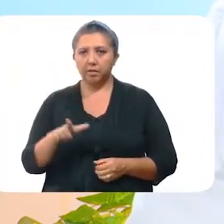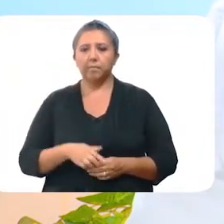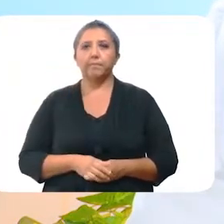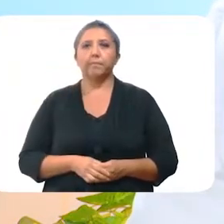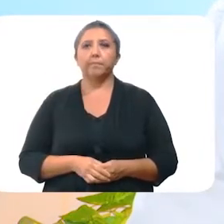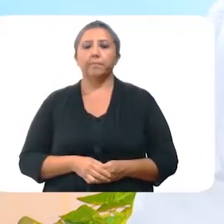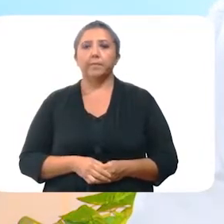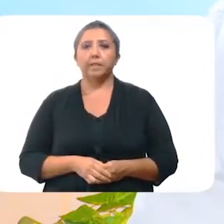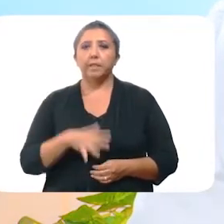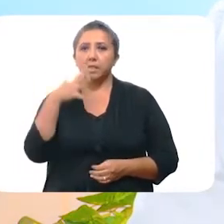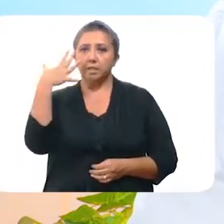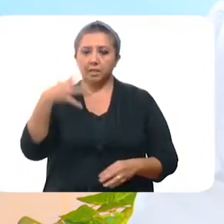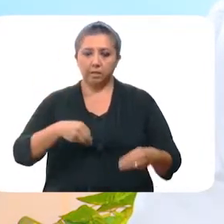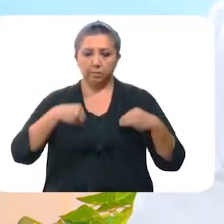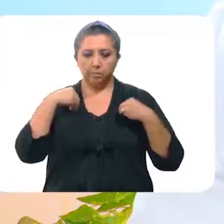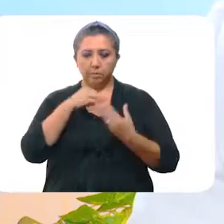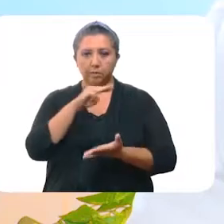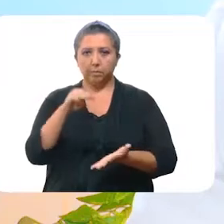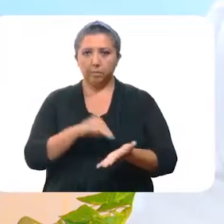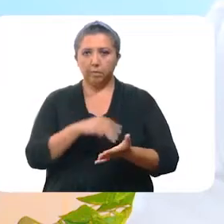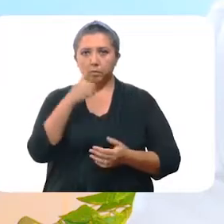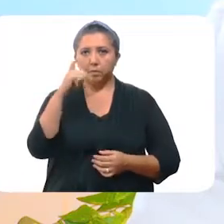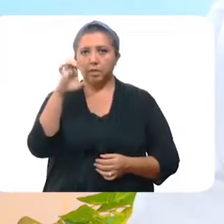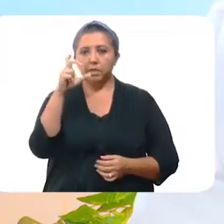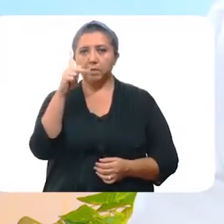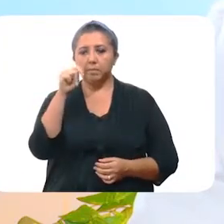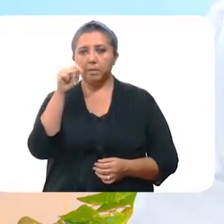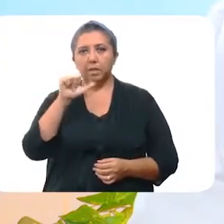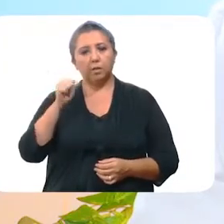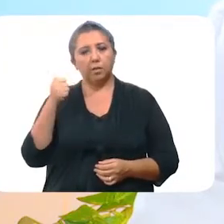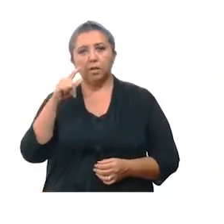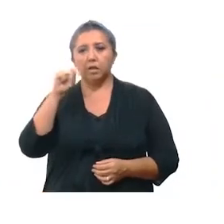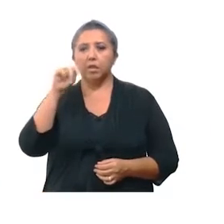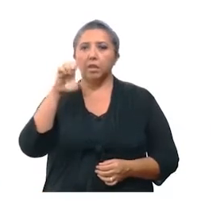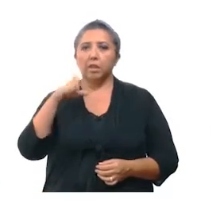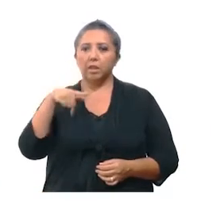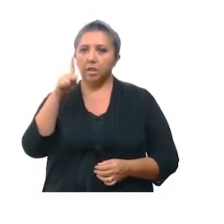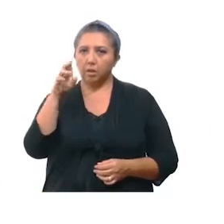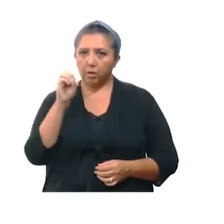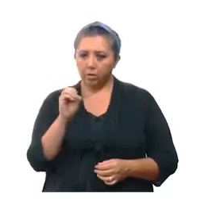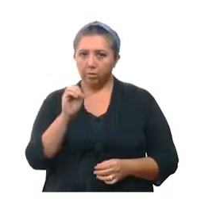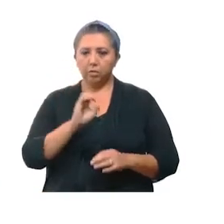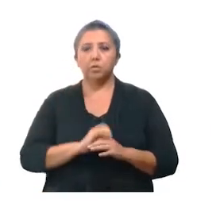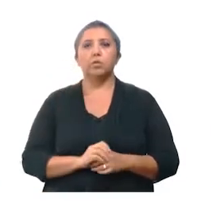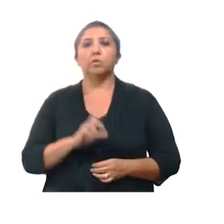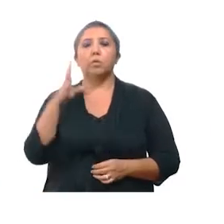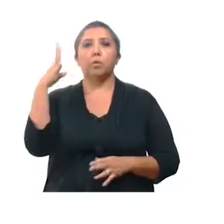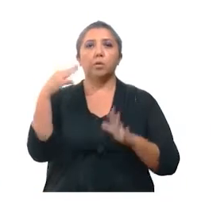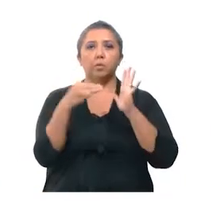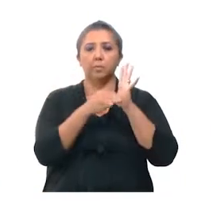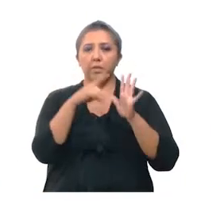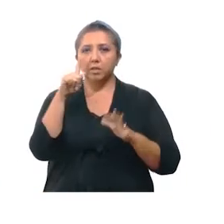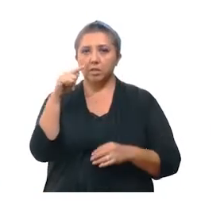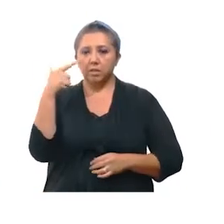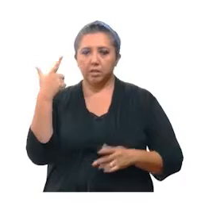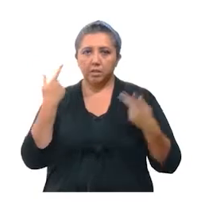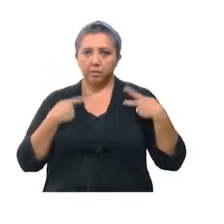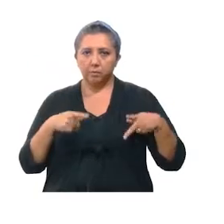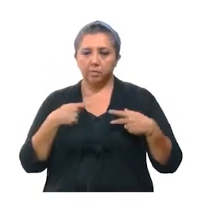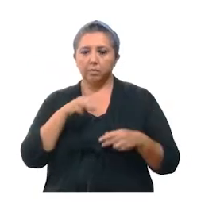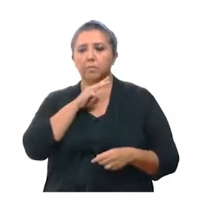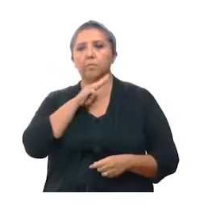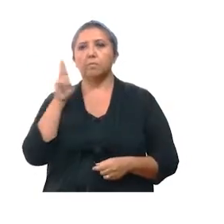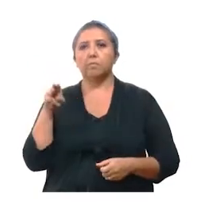crónica. 5 residían en Mérida, 1 en Espita y 1 en Tecó. En total, son 4.077 las